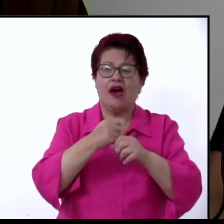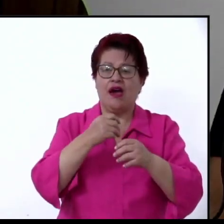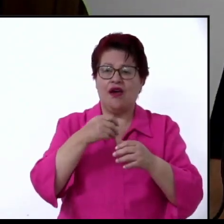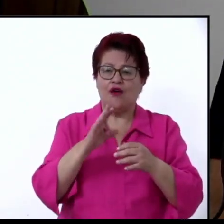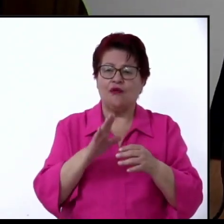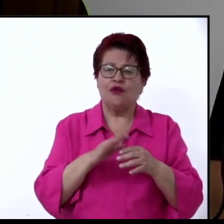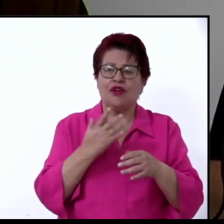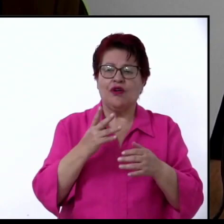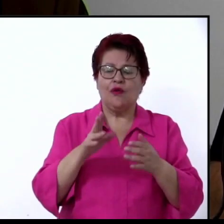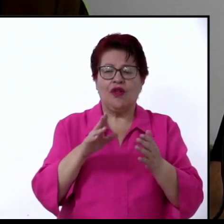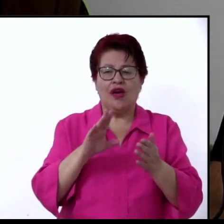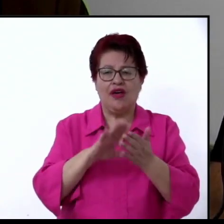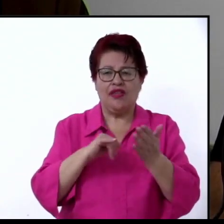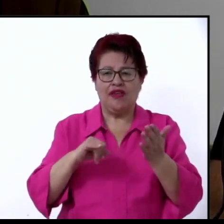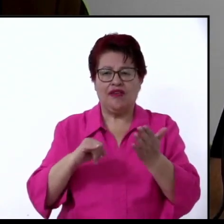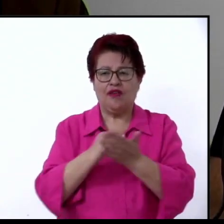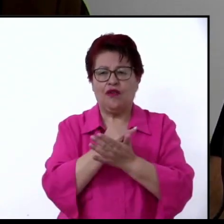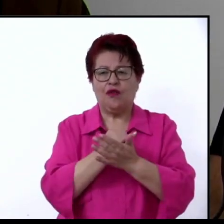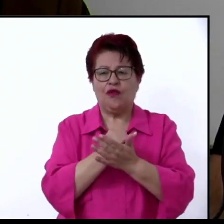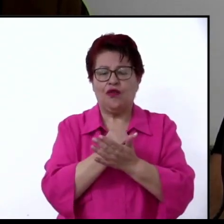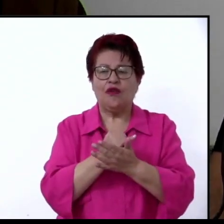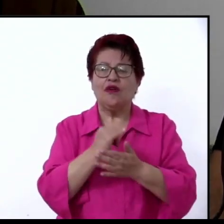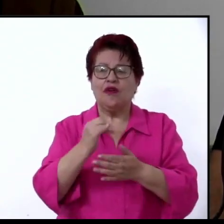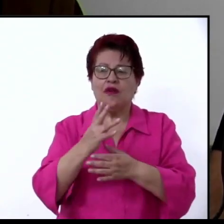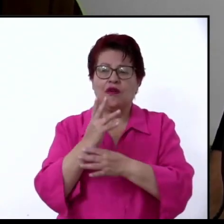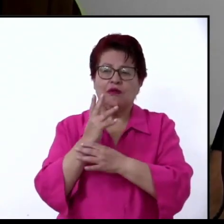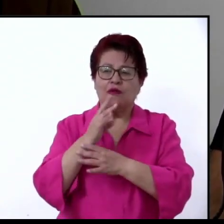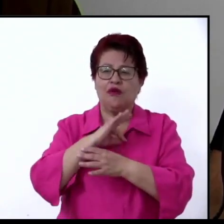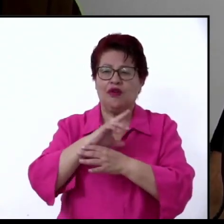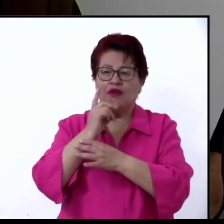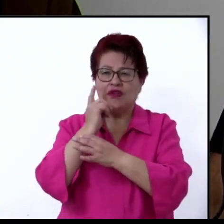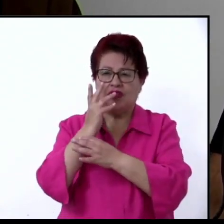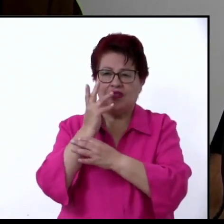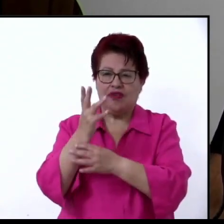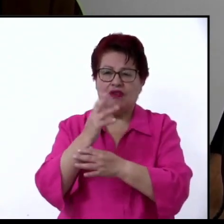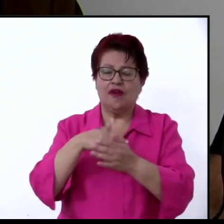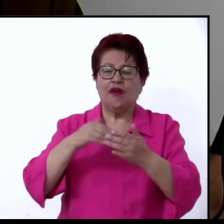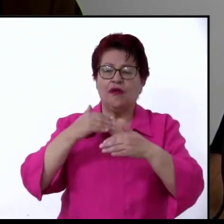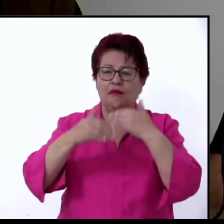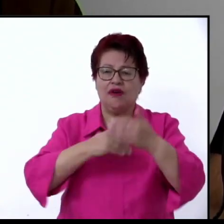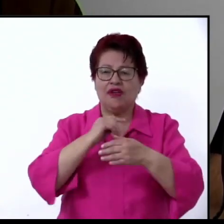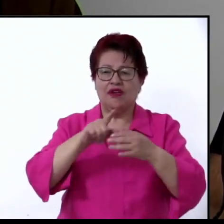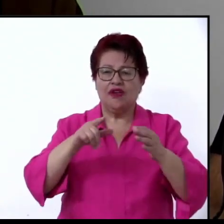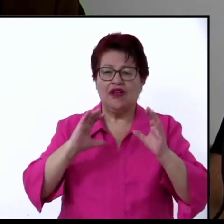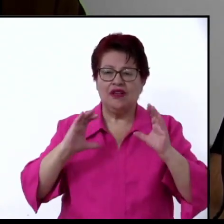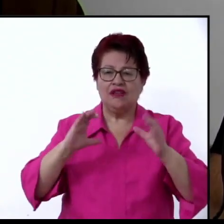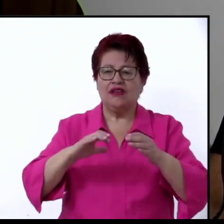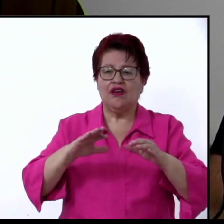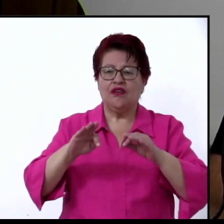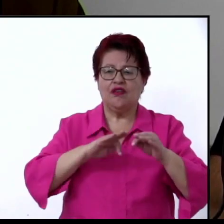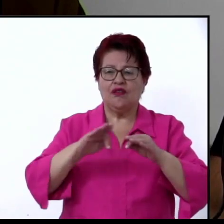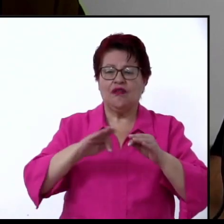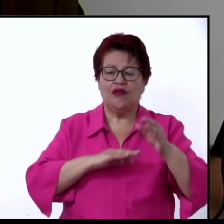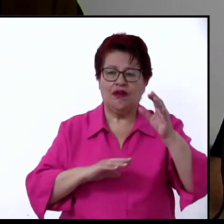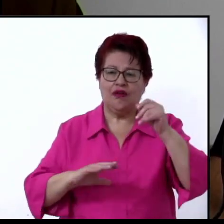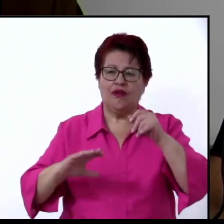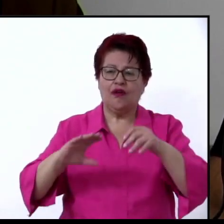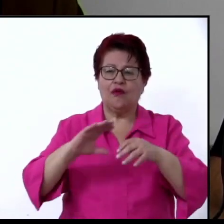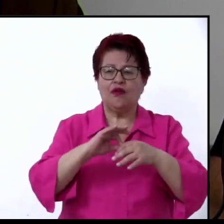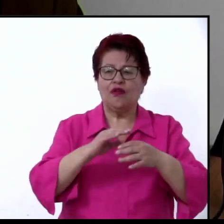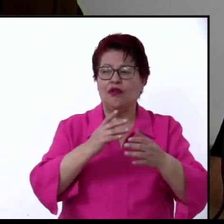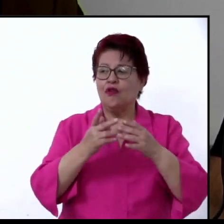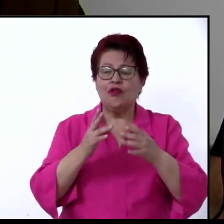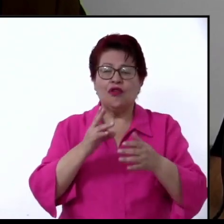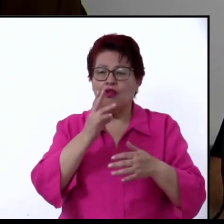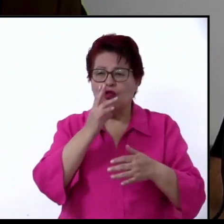además una determinación que también vale mucho la pena decir, la puesta en marcha del Centro de Conciliación Laboral no implicó para la Ciudad